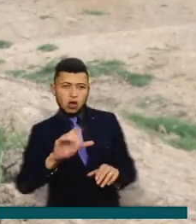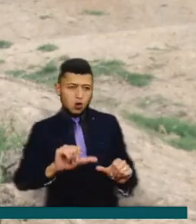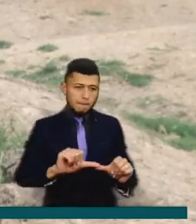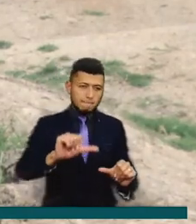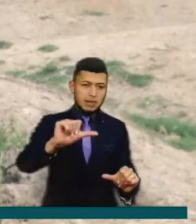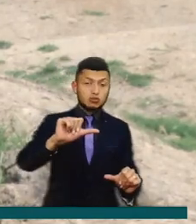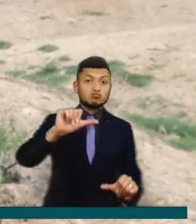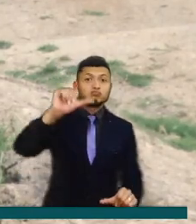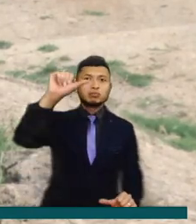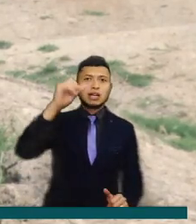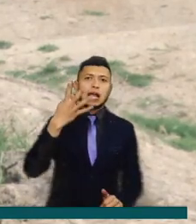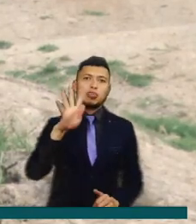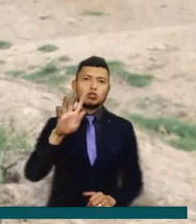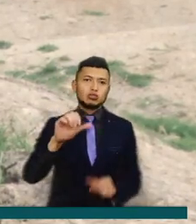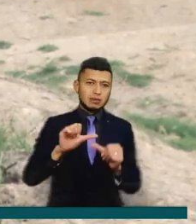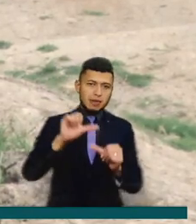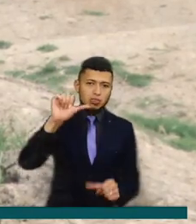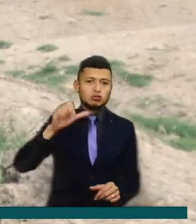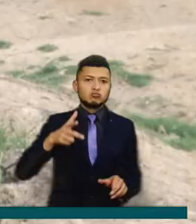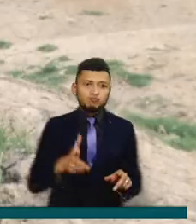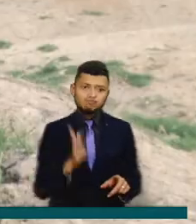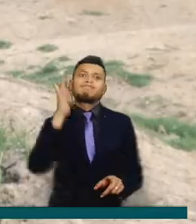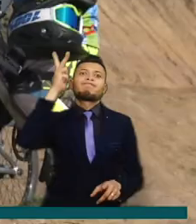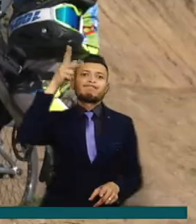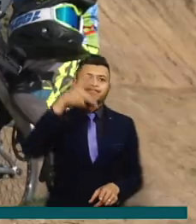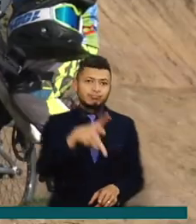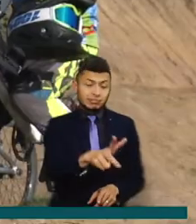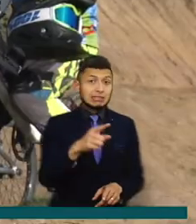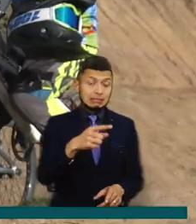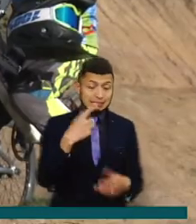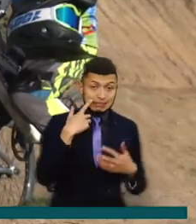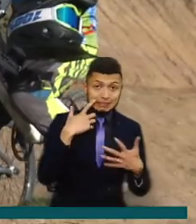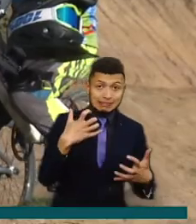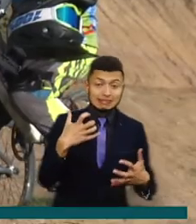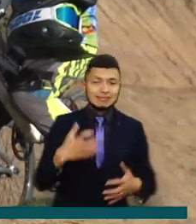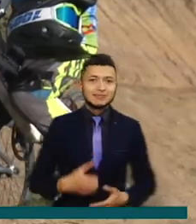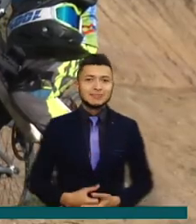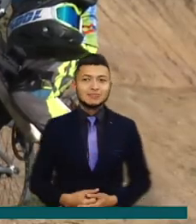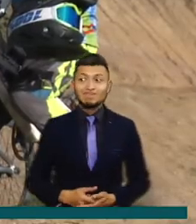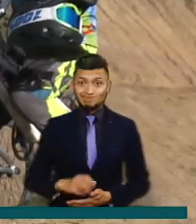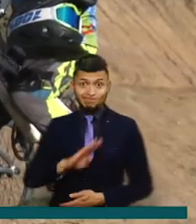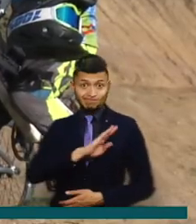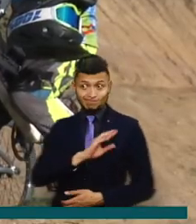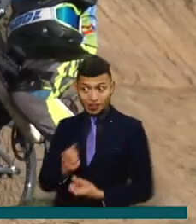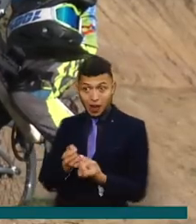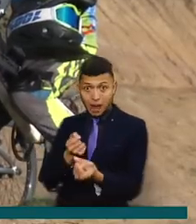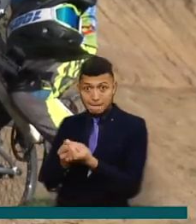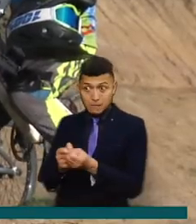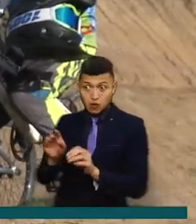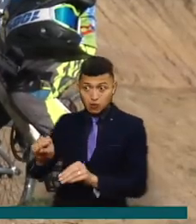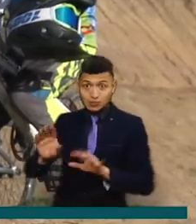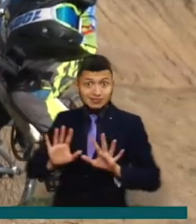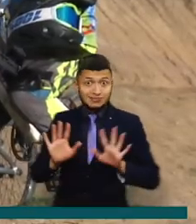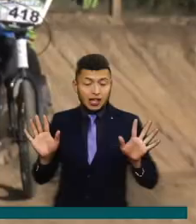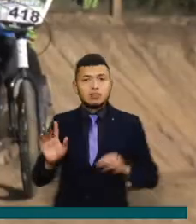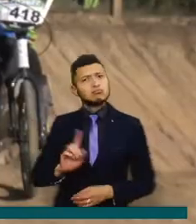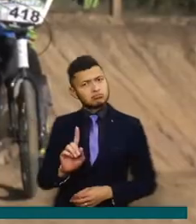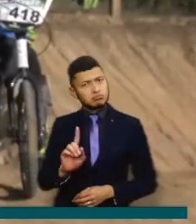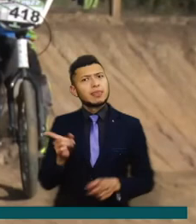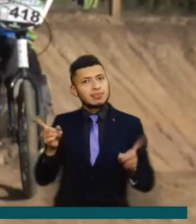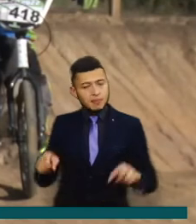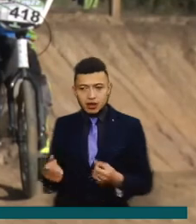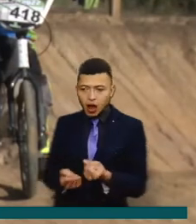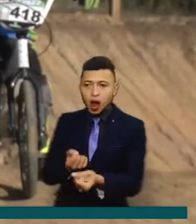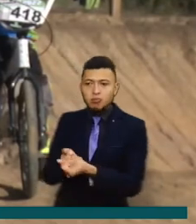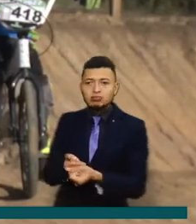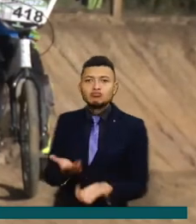metros de saltos, tiene mucha adrenalina. Pero el apoyo que la alcaldía brinda no solo se queda en la formación, también se ve